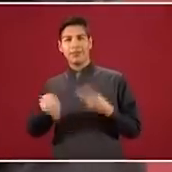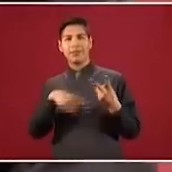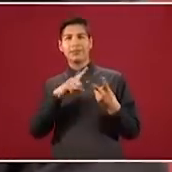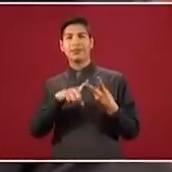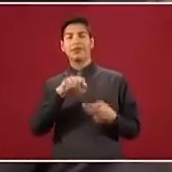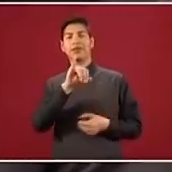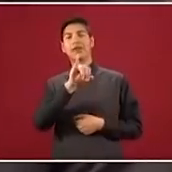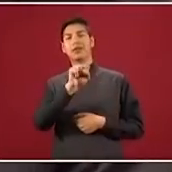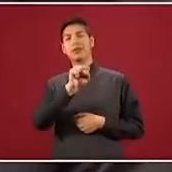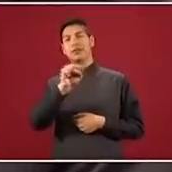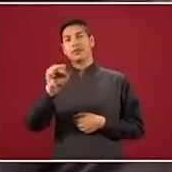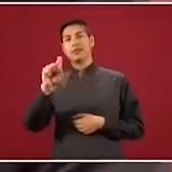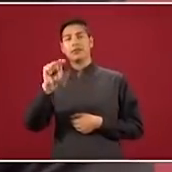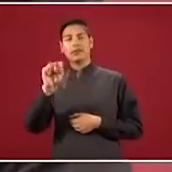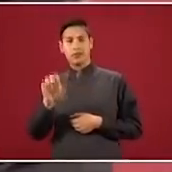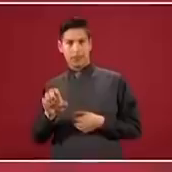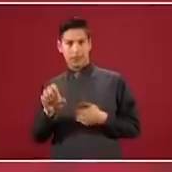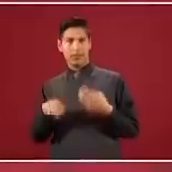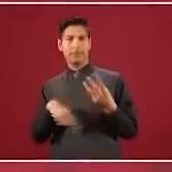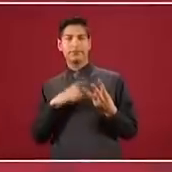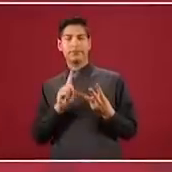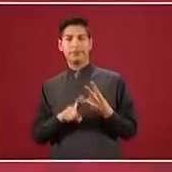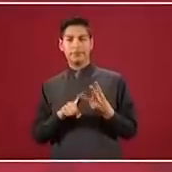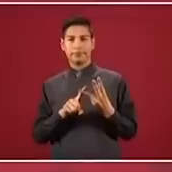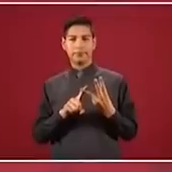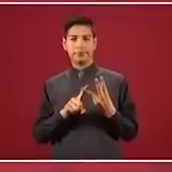del ISSSTE, y